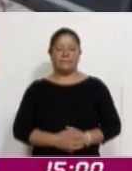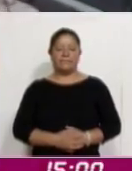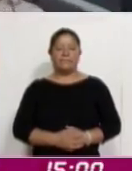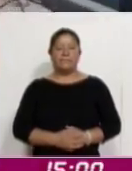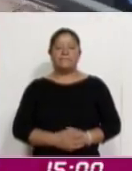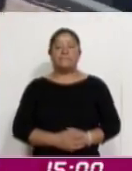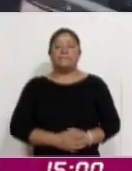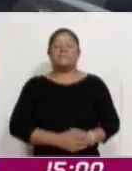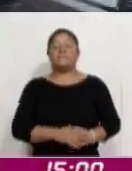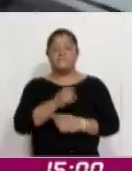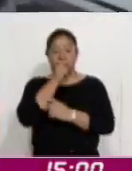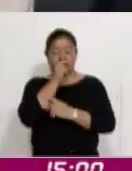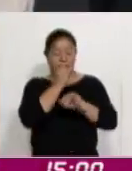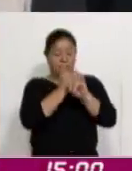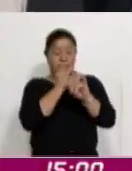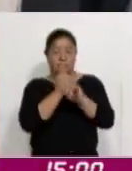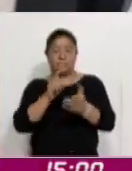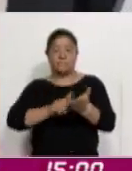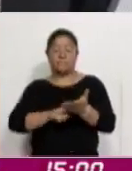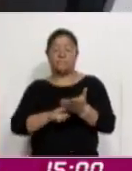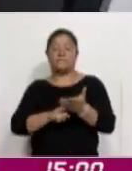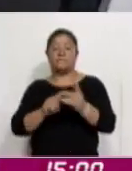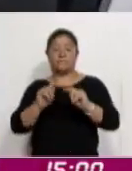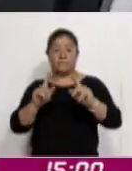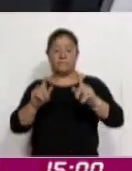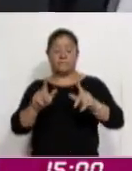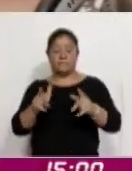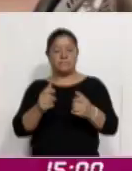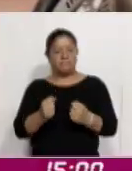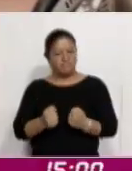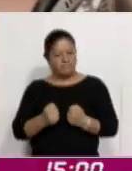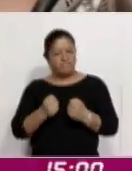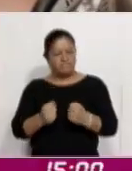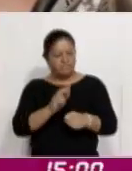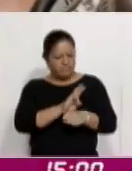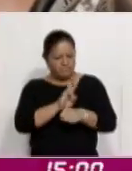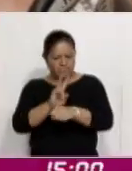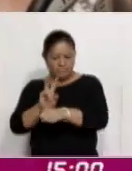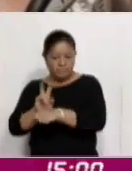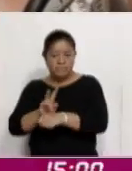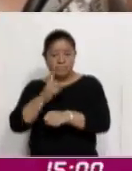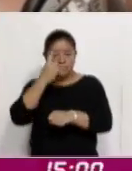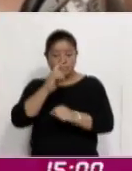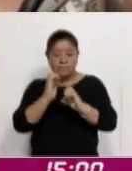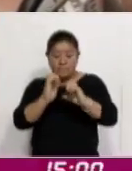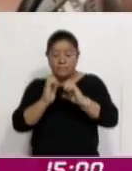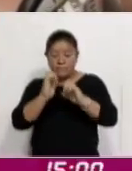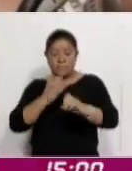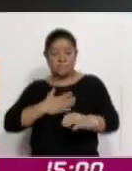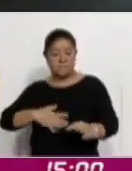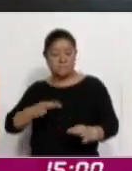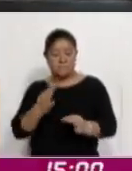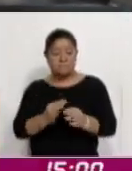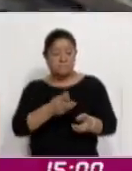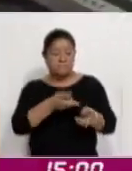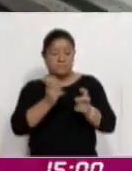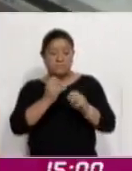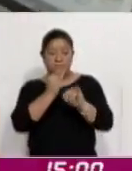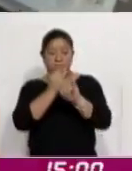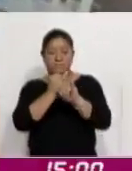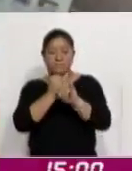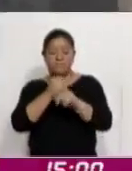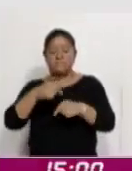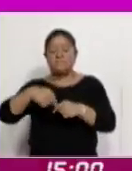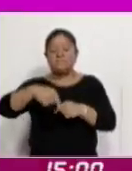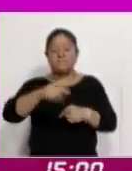La policía cibernética en el estado de Tlaxcala intensificará la vigilancia para prevenir los fraudes y robos en línea durante el Buen